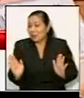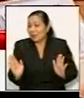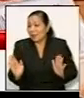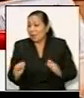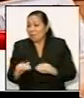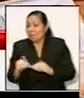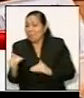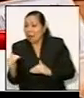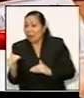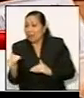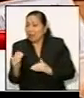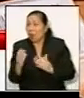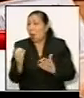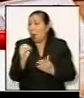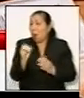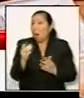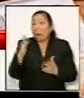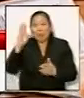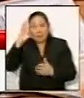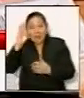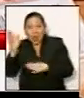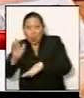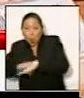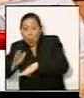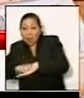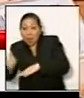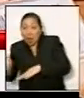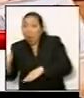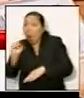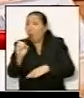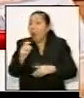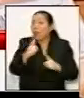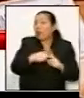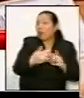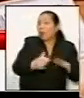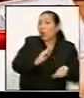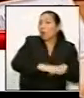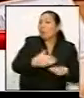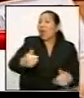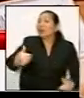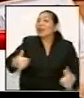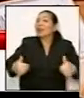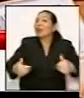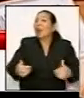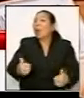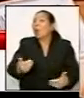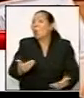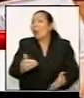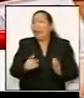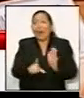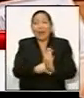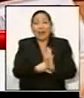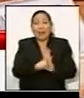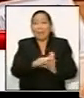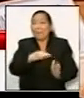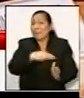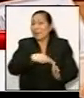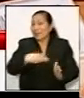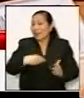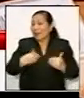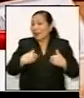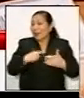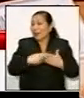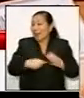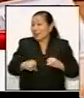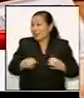hacia acá o más hacia allá porque finalmente que toma la decisión y le corresponde por ley al ministerio hacerlo